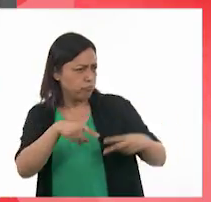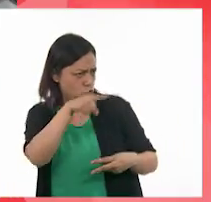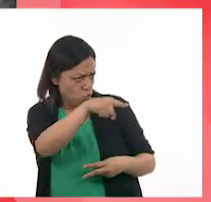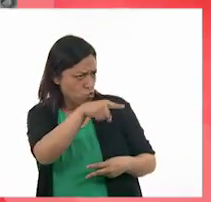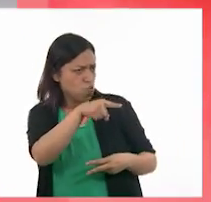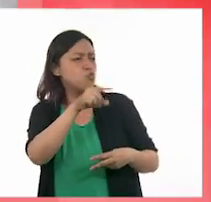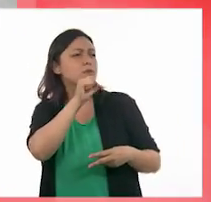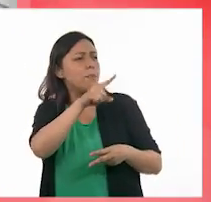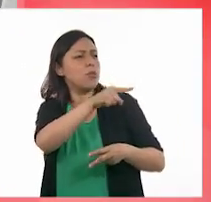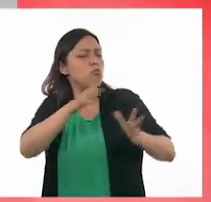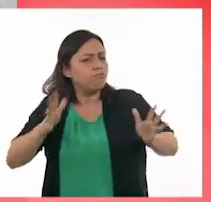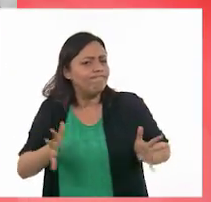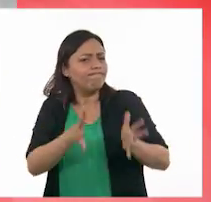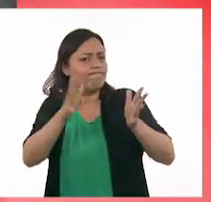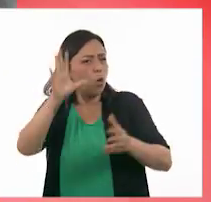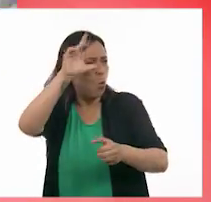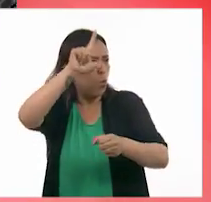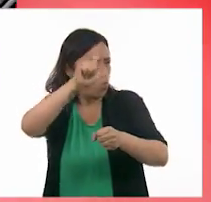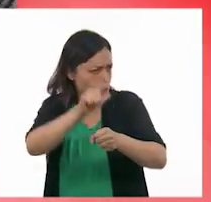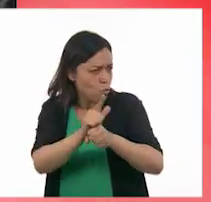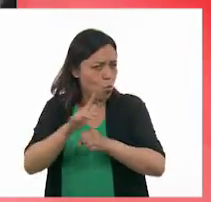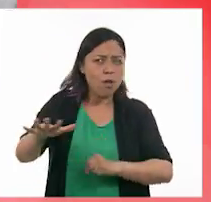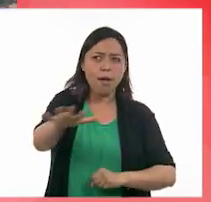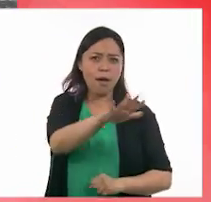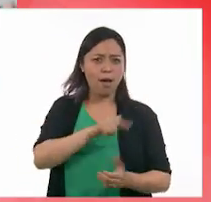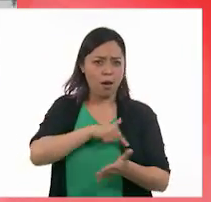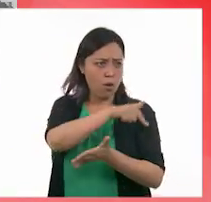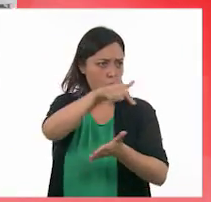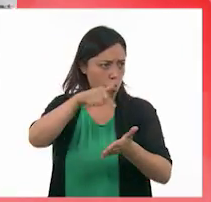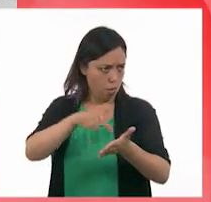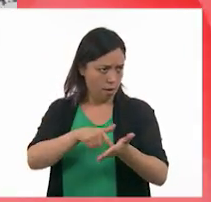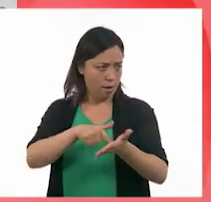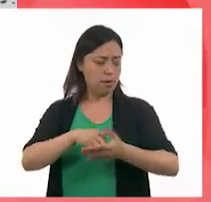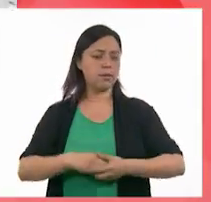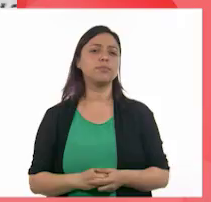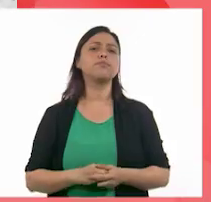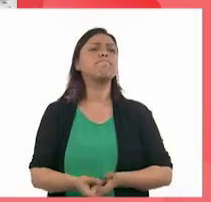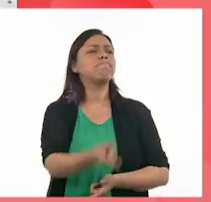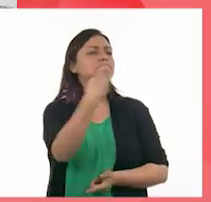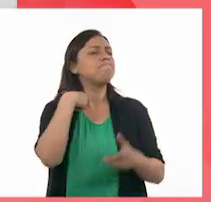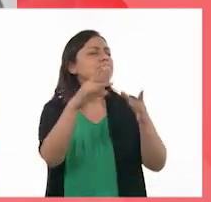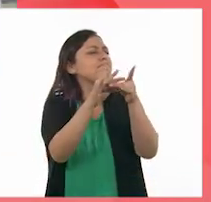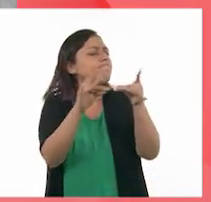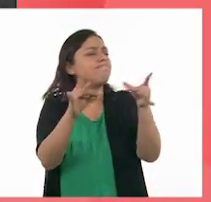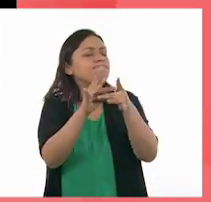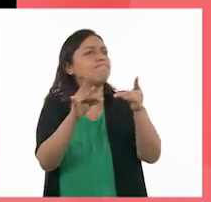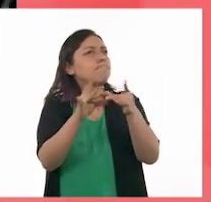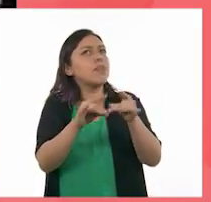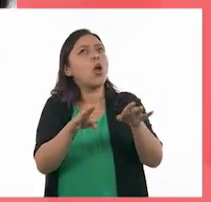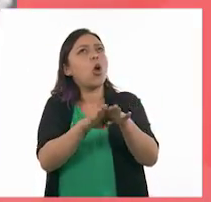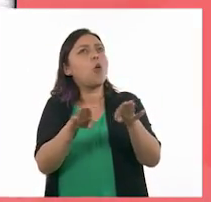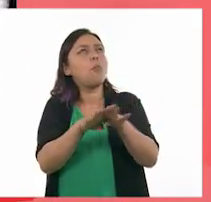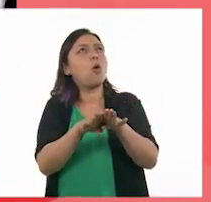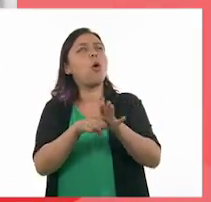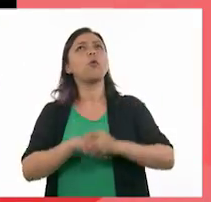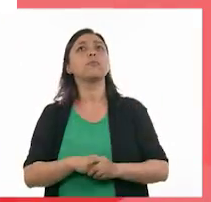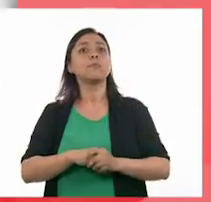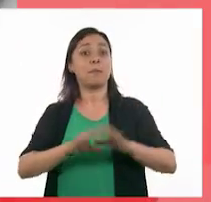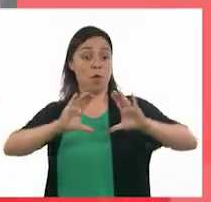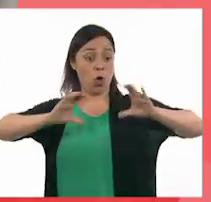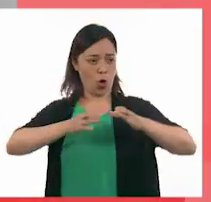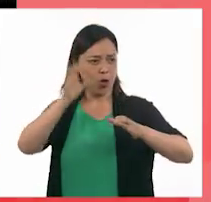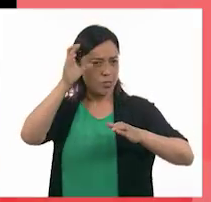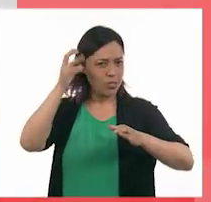promotor cultural de este lugar, La Chinesca. Cuéntenos cómo ha influido la